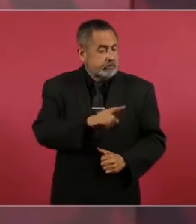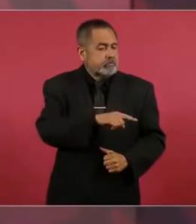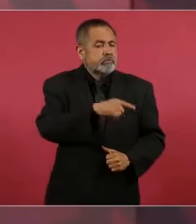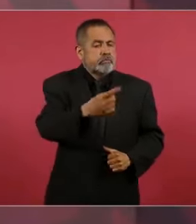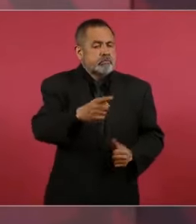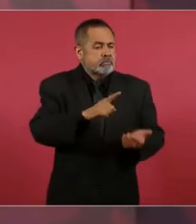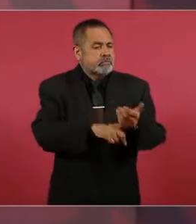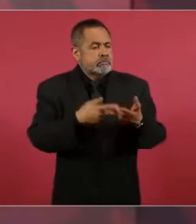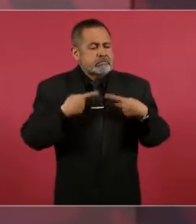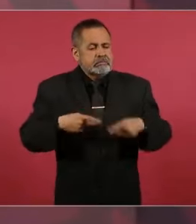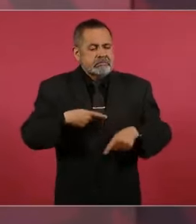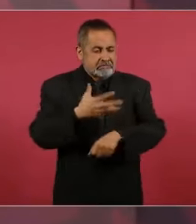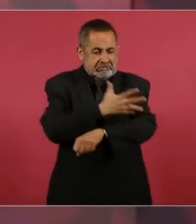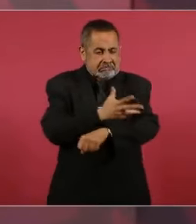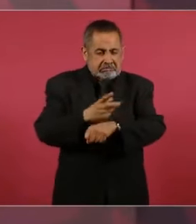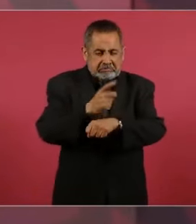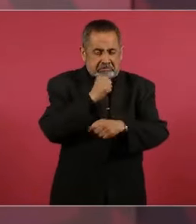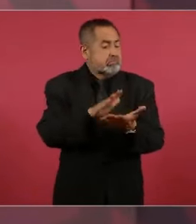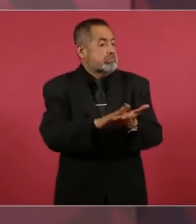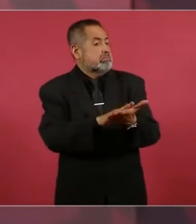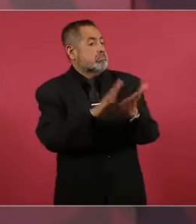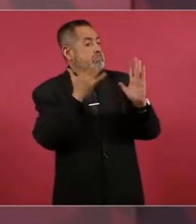gentes deshonestas,